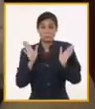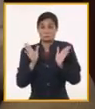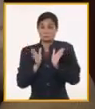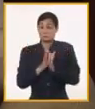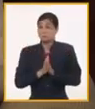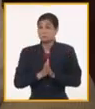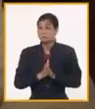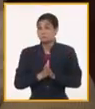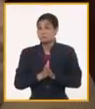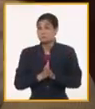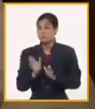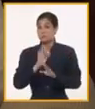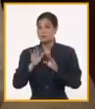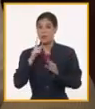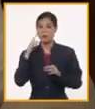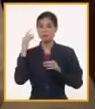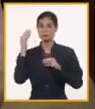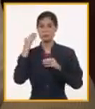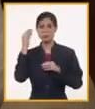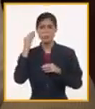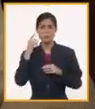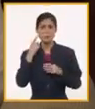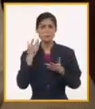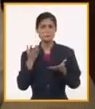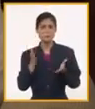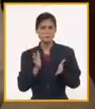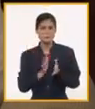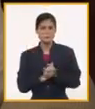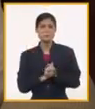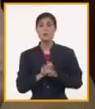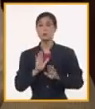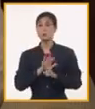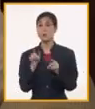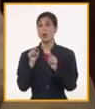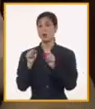Y deduje todas estas cosas. Era chivato. Y,